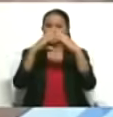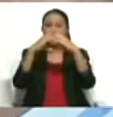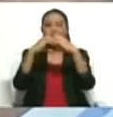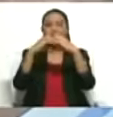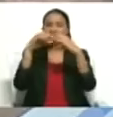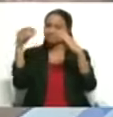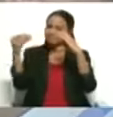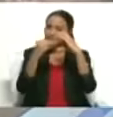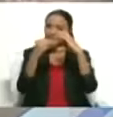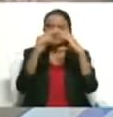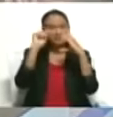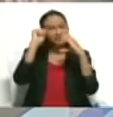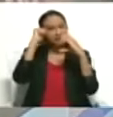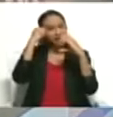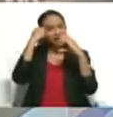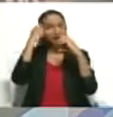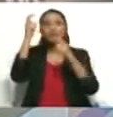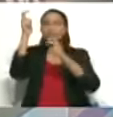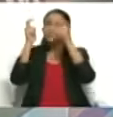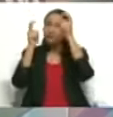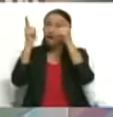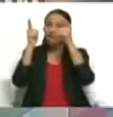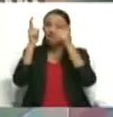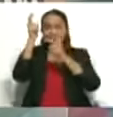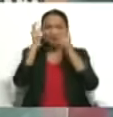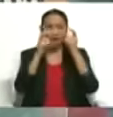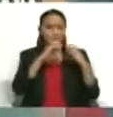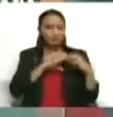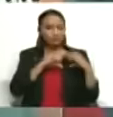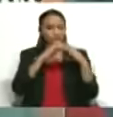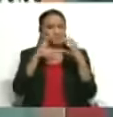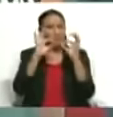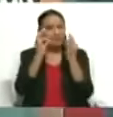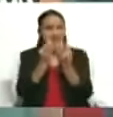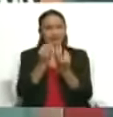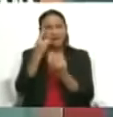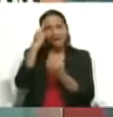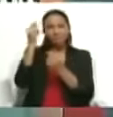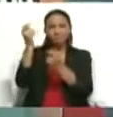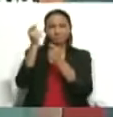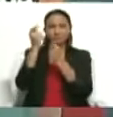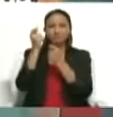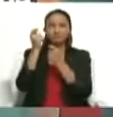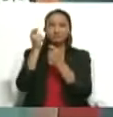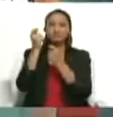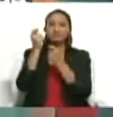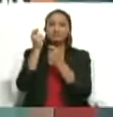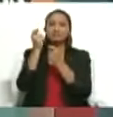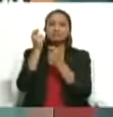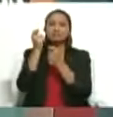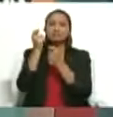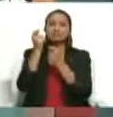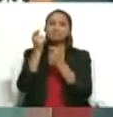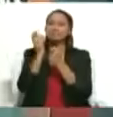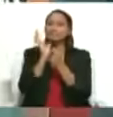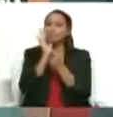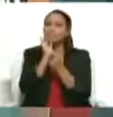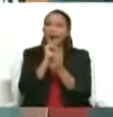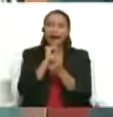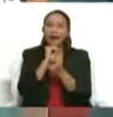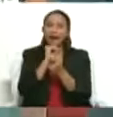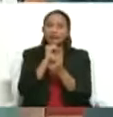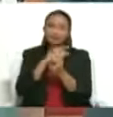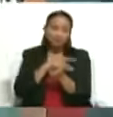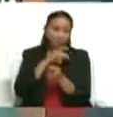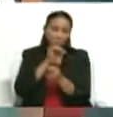Estás en el corazón de tu familia, en el corazón de tu pueblo. No es suficiente, y repito, el dolor sigue quemando y